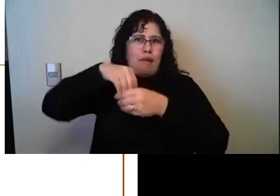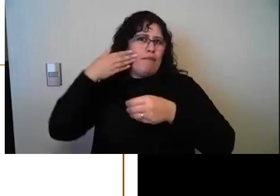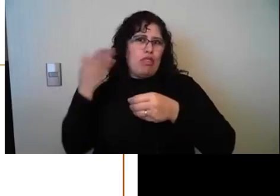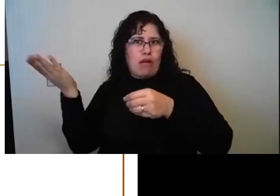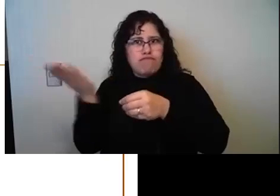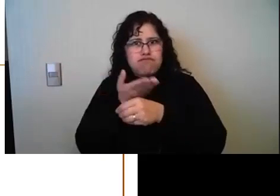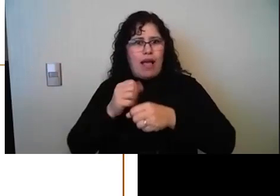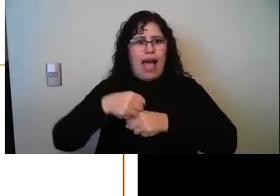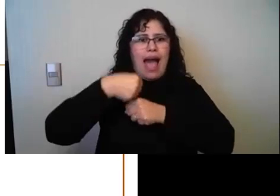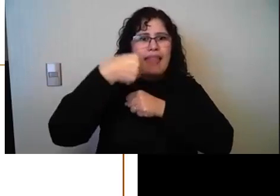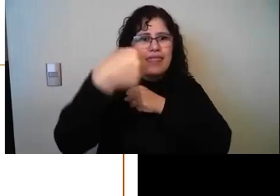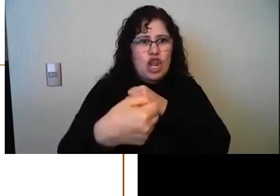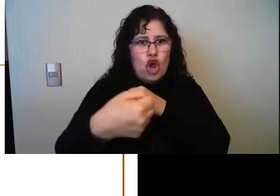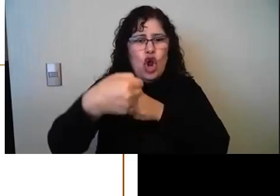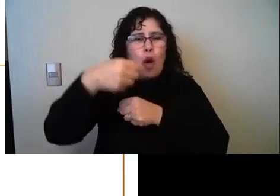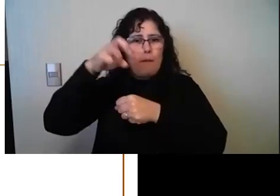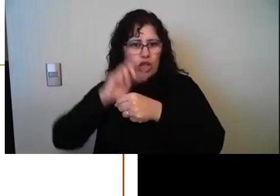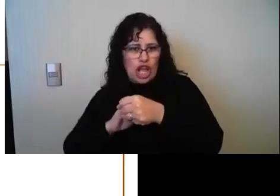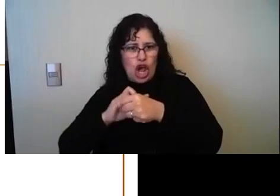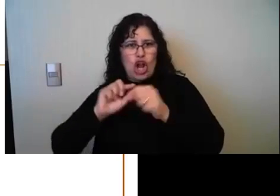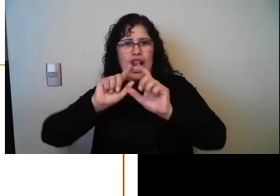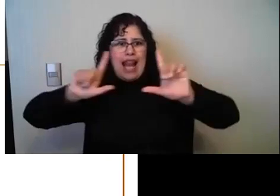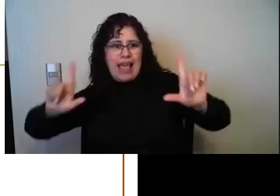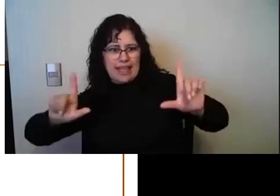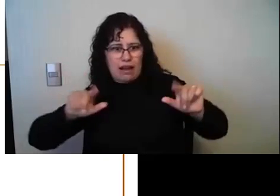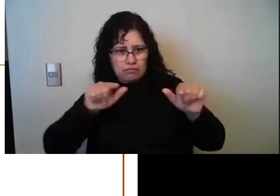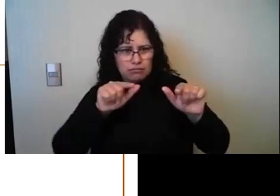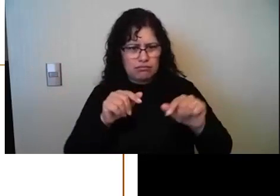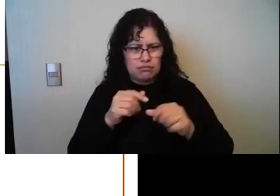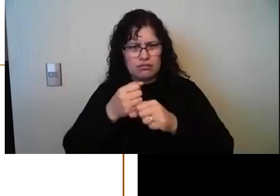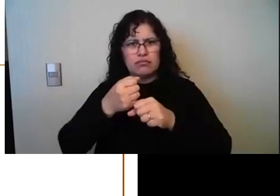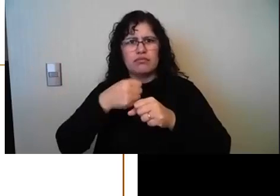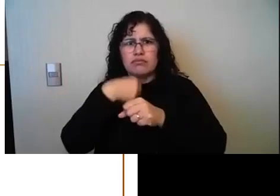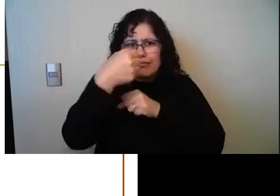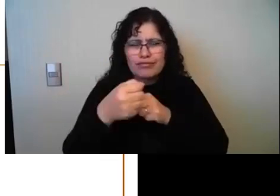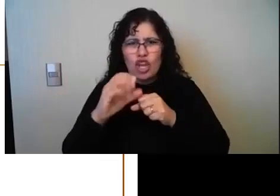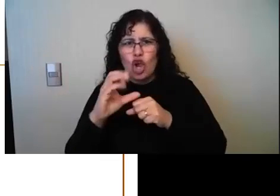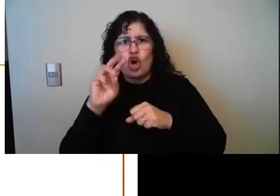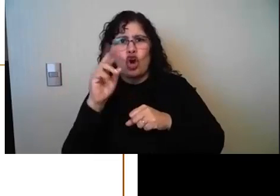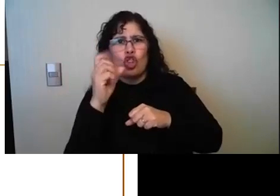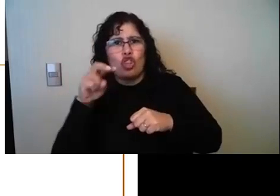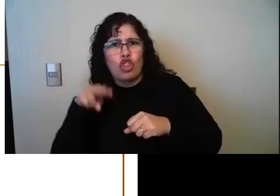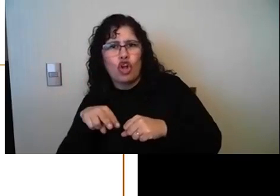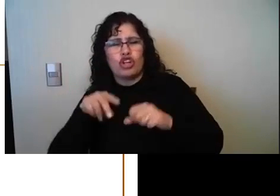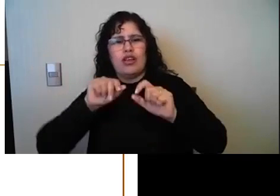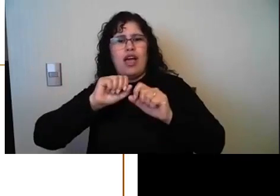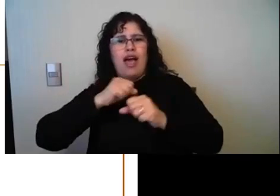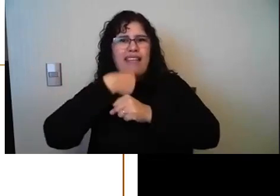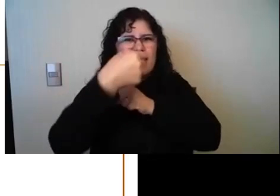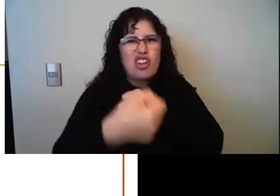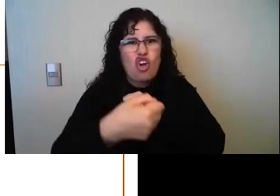esto es posterior, esto es lateral, por lo tanto este es el cordón anterior, este es el cordón lateral, y este es el